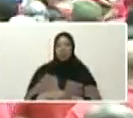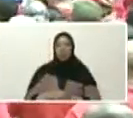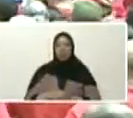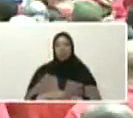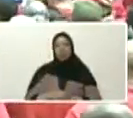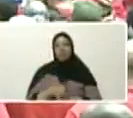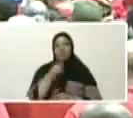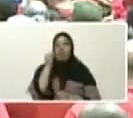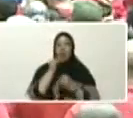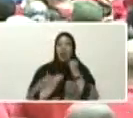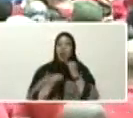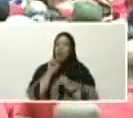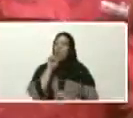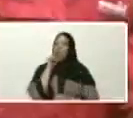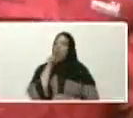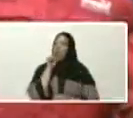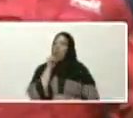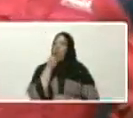al adulto mayor